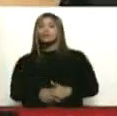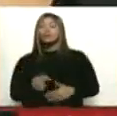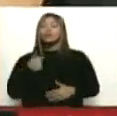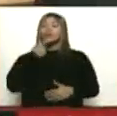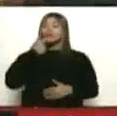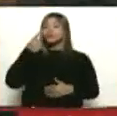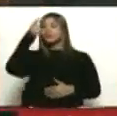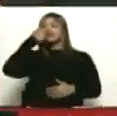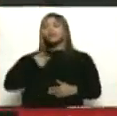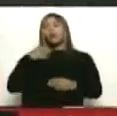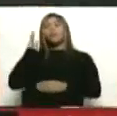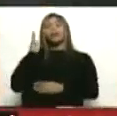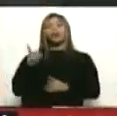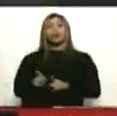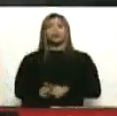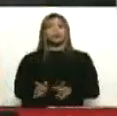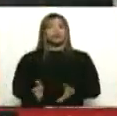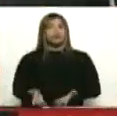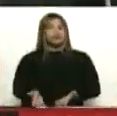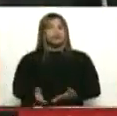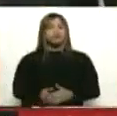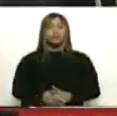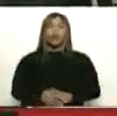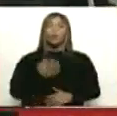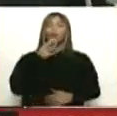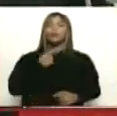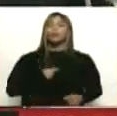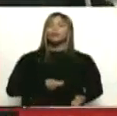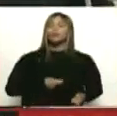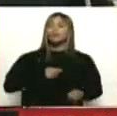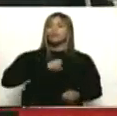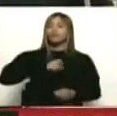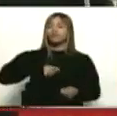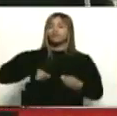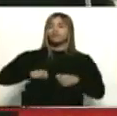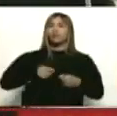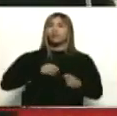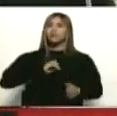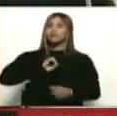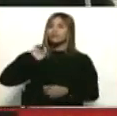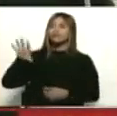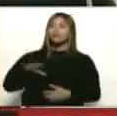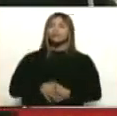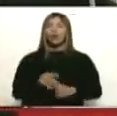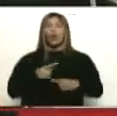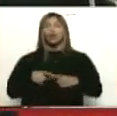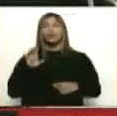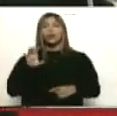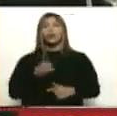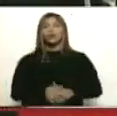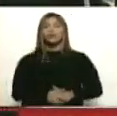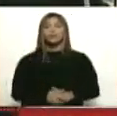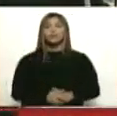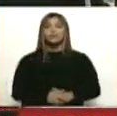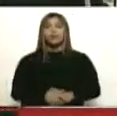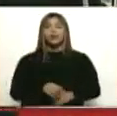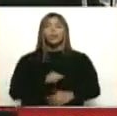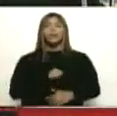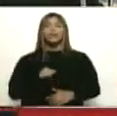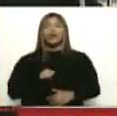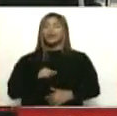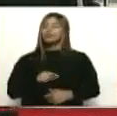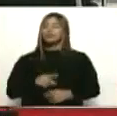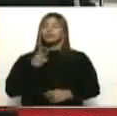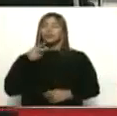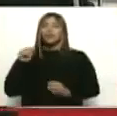riesgo adicional. ¿Vamos a importar por la vía privada cualquier cosa? Pues no, pues te